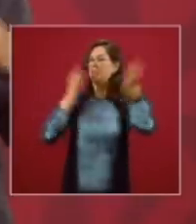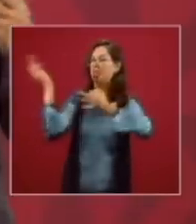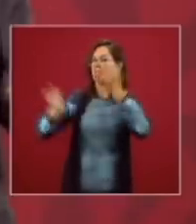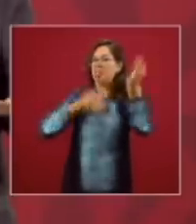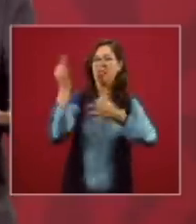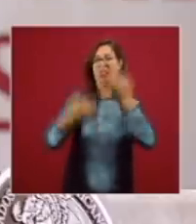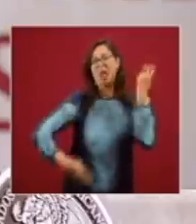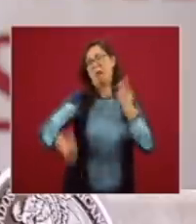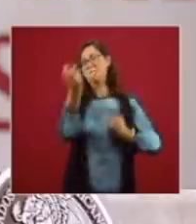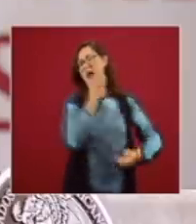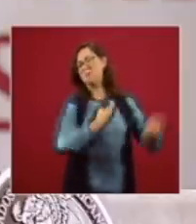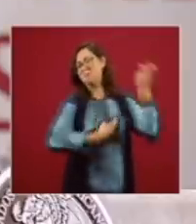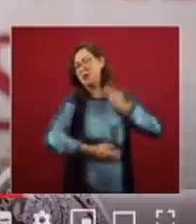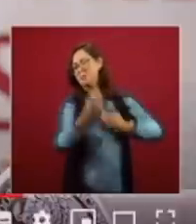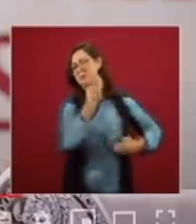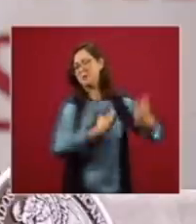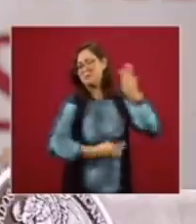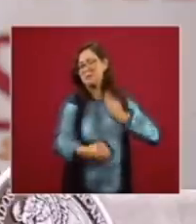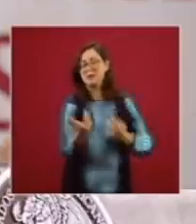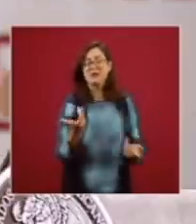de desprestigio, de la